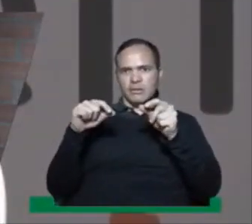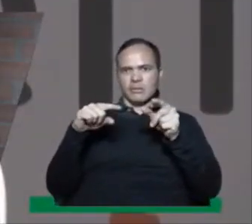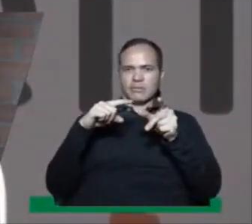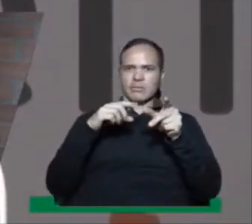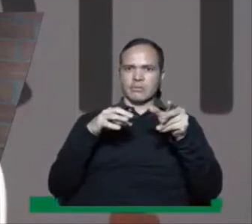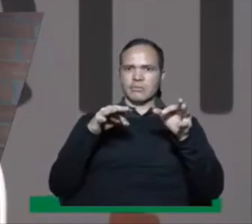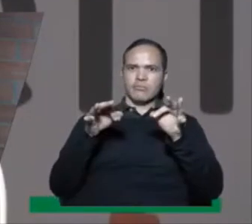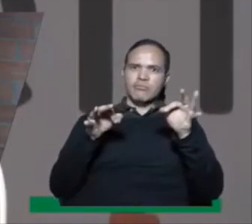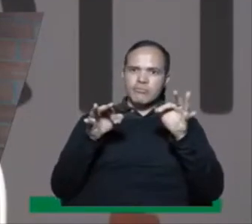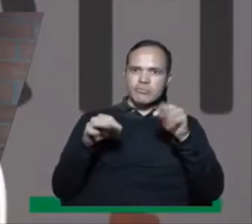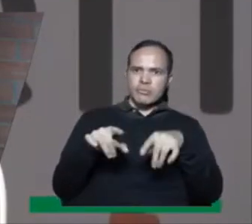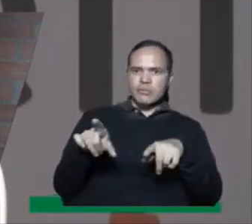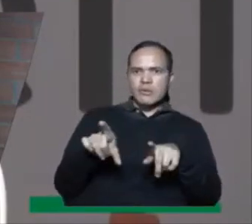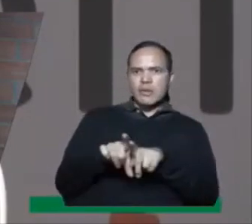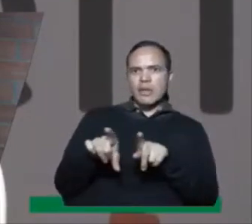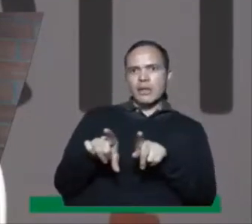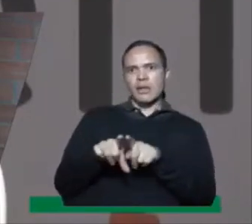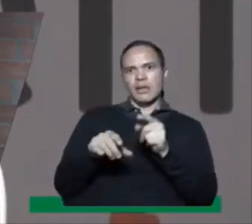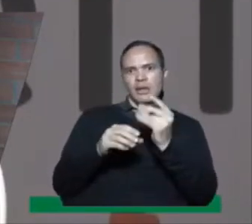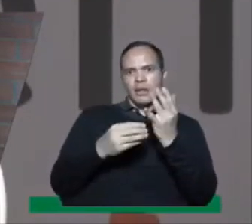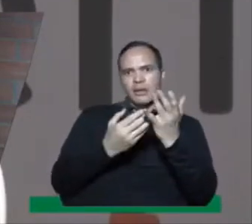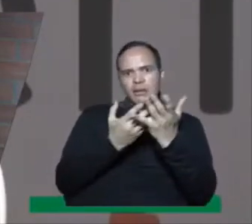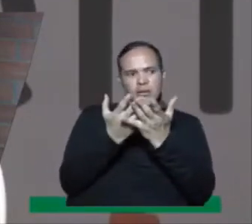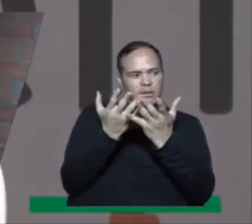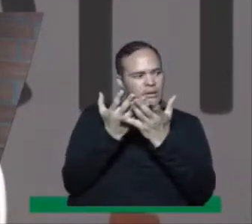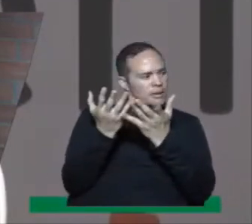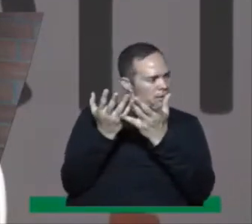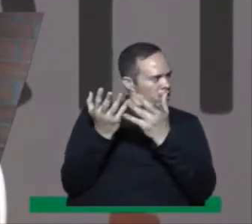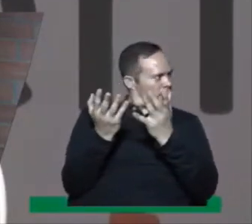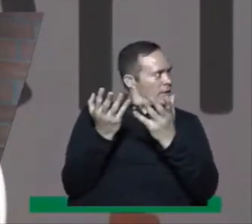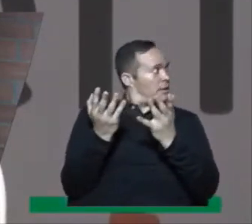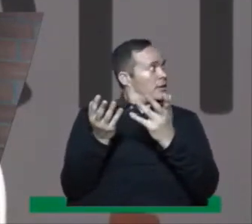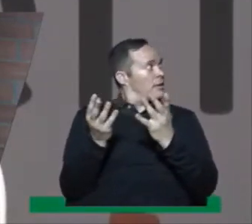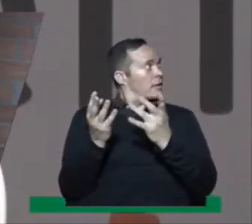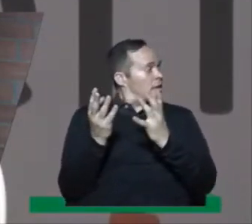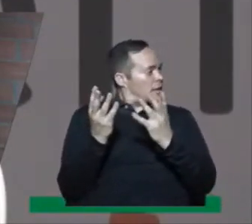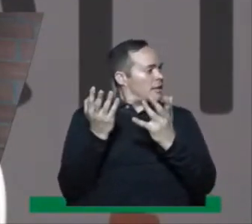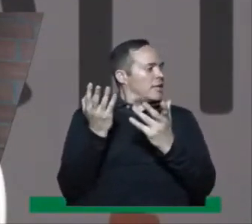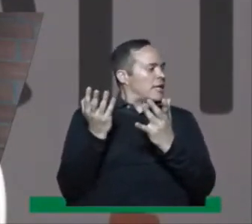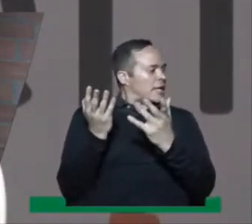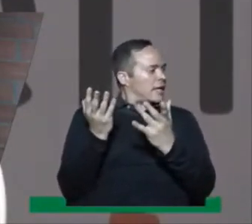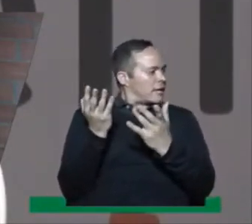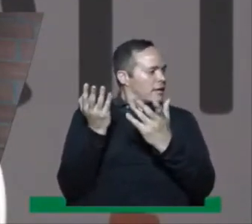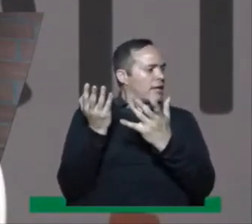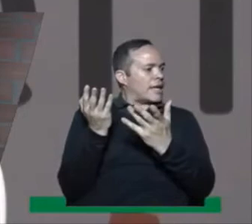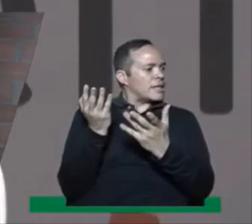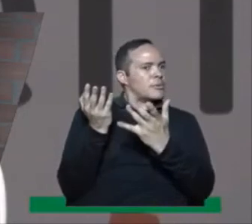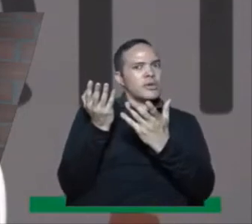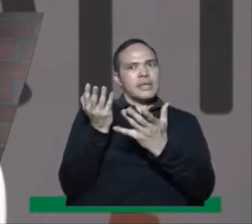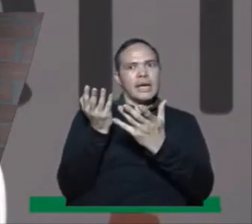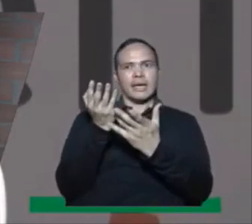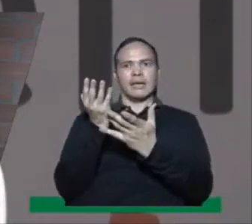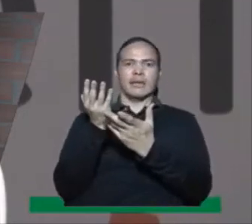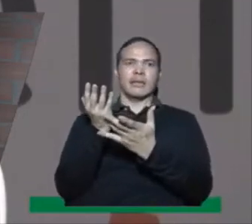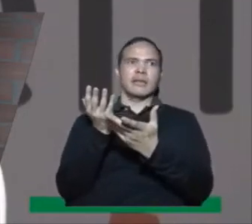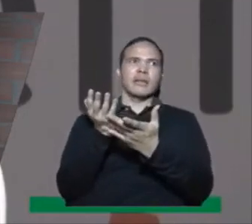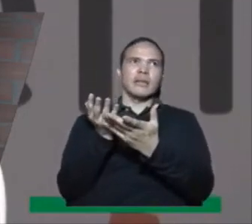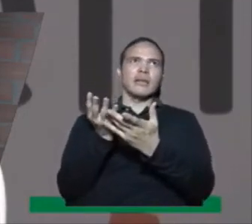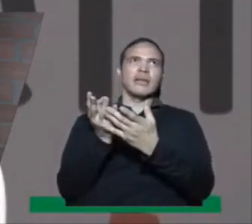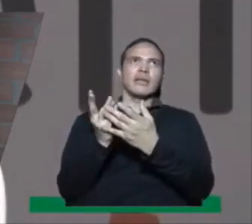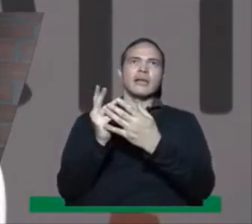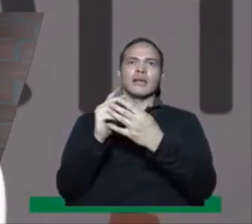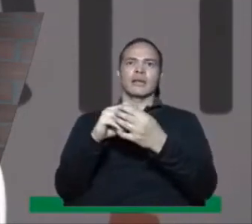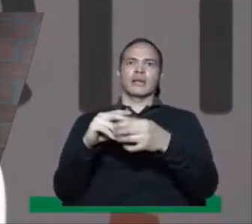apasionado en esta vida yo soy una mujer apasionada también soy una mujer perseverante y creo